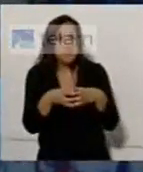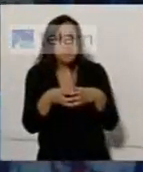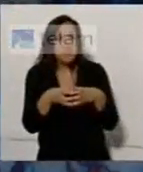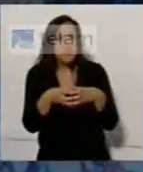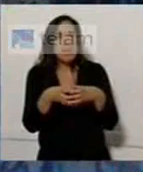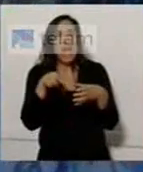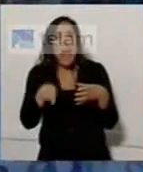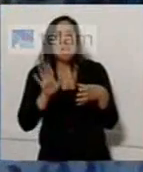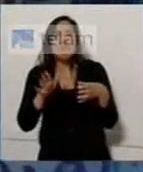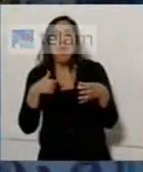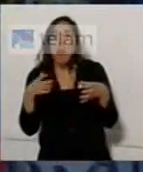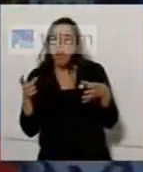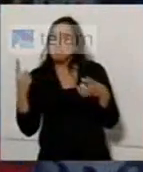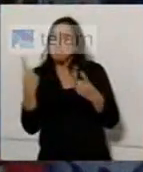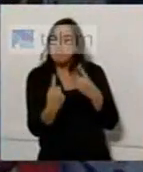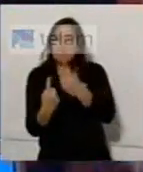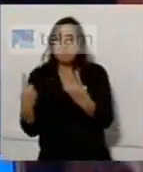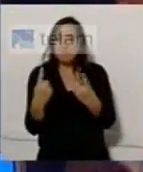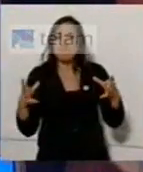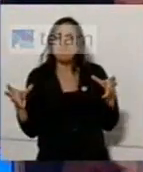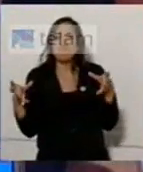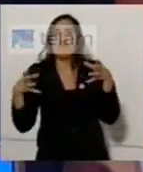esa participación,